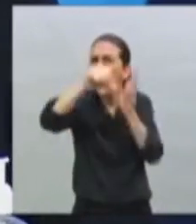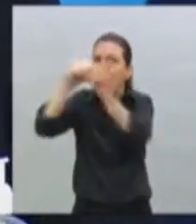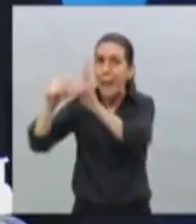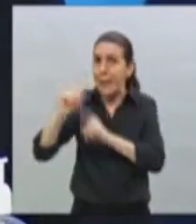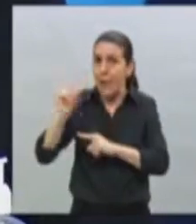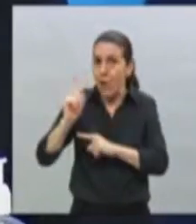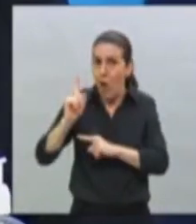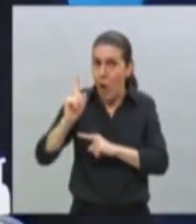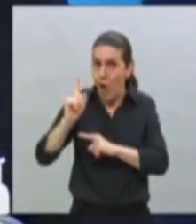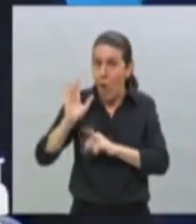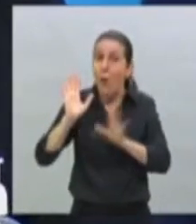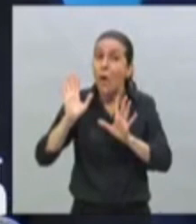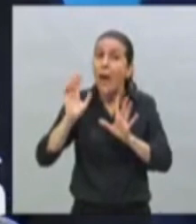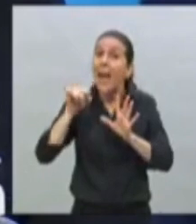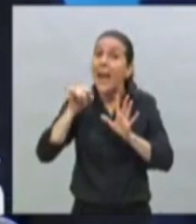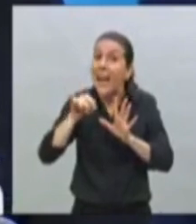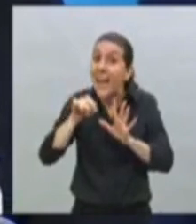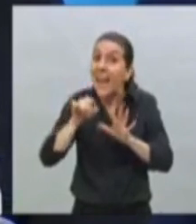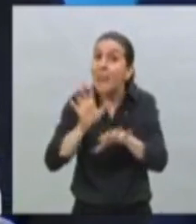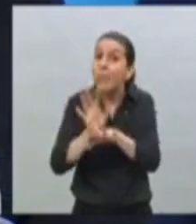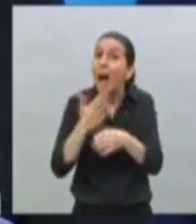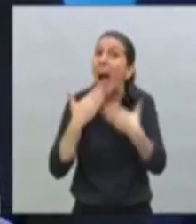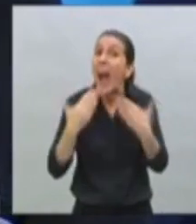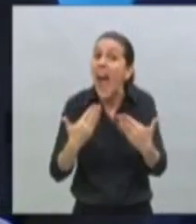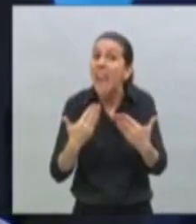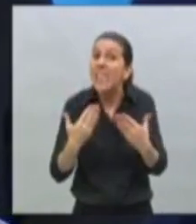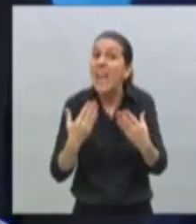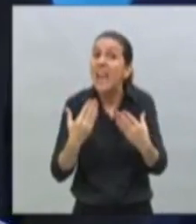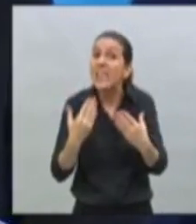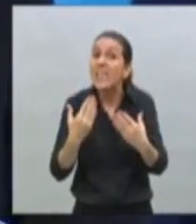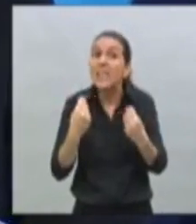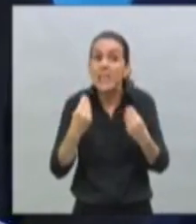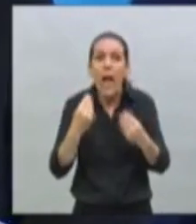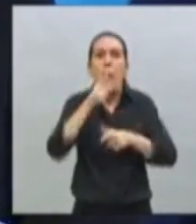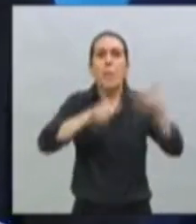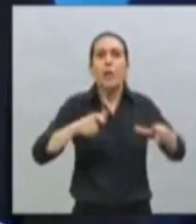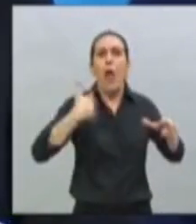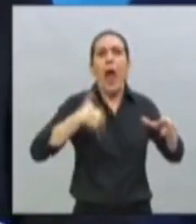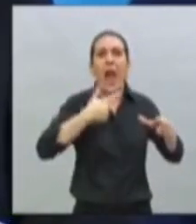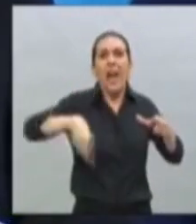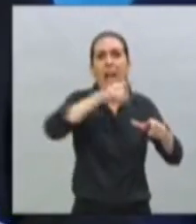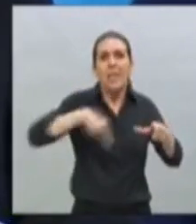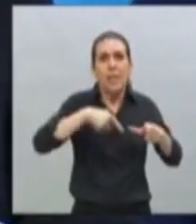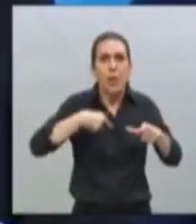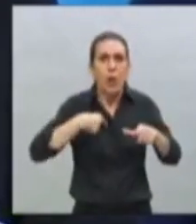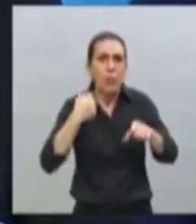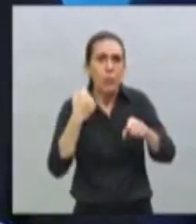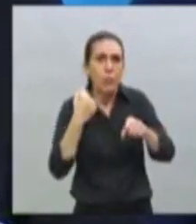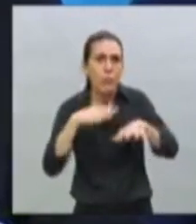ha ocurrido por lo que los argentinos y las argentinas hemos hecho. Solo por eso.